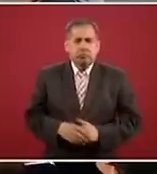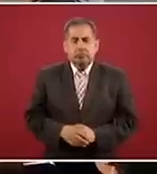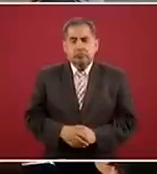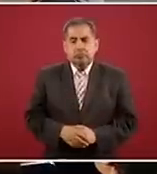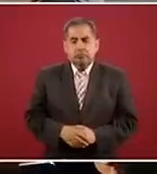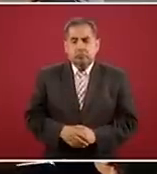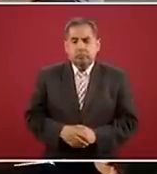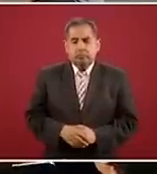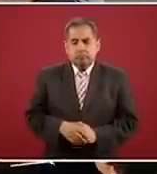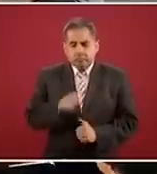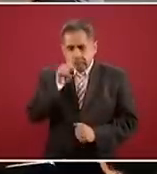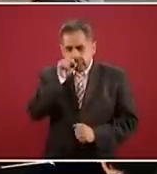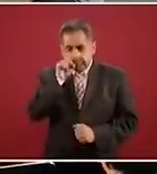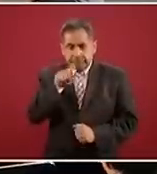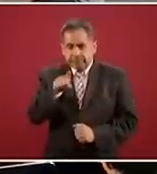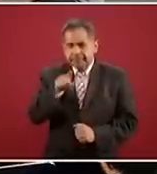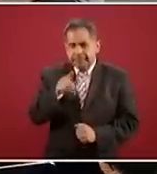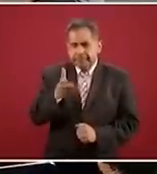Ah, bueno, sí.